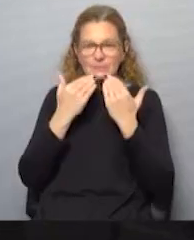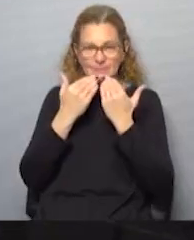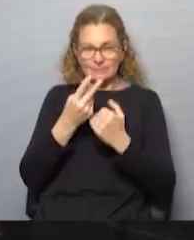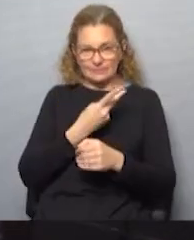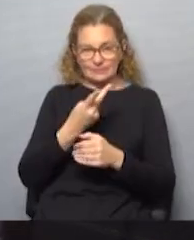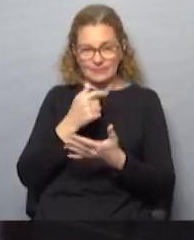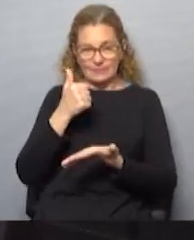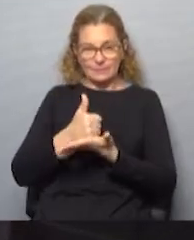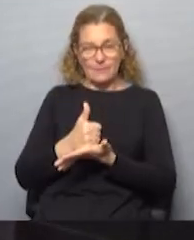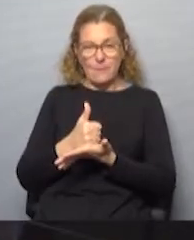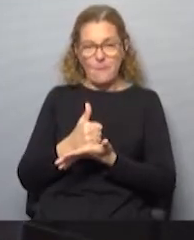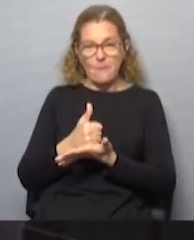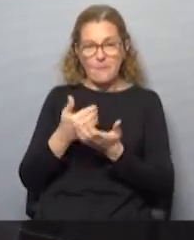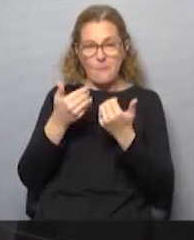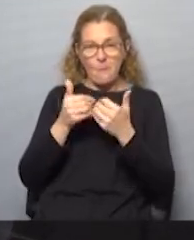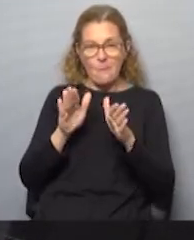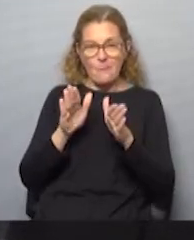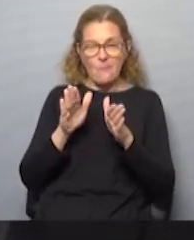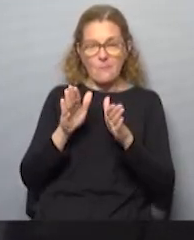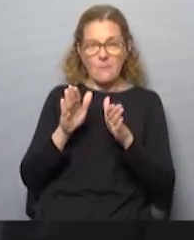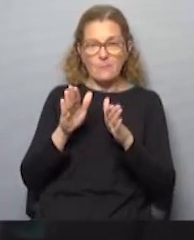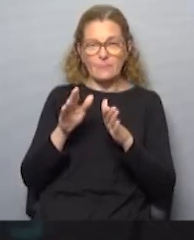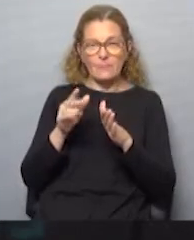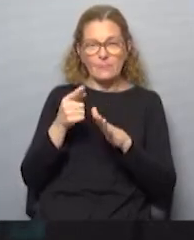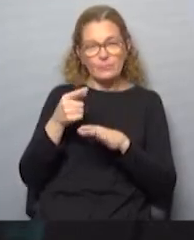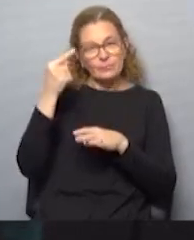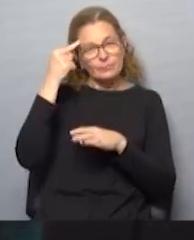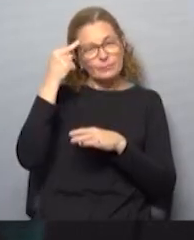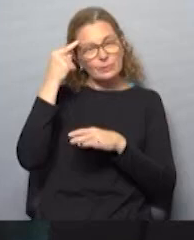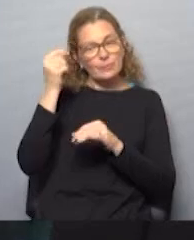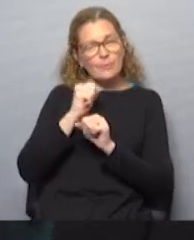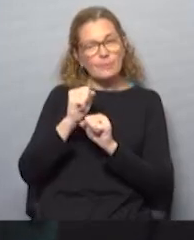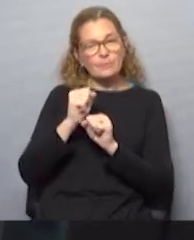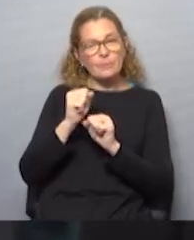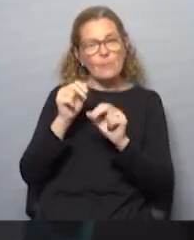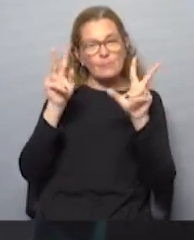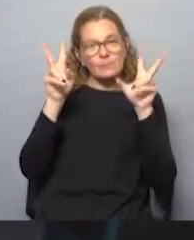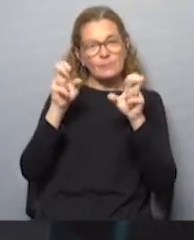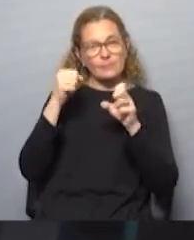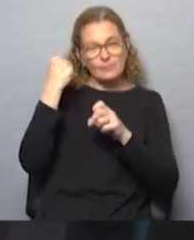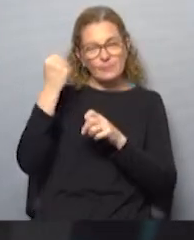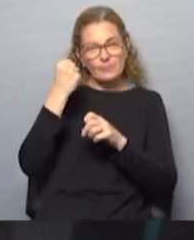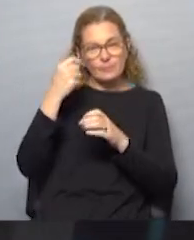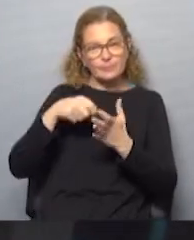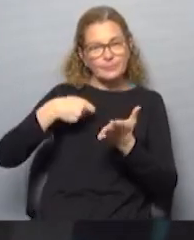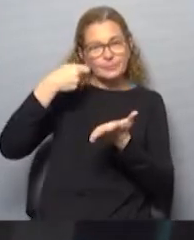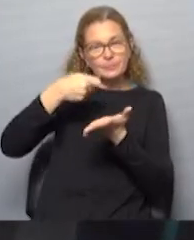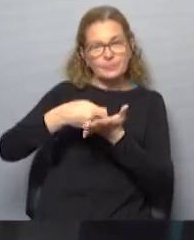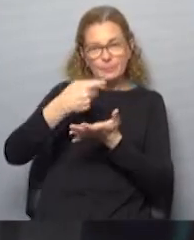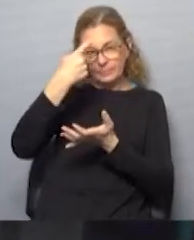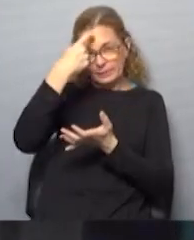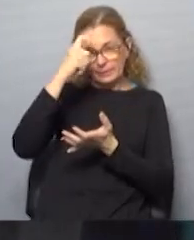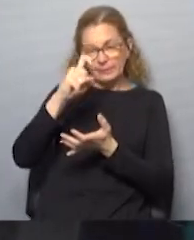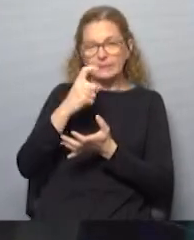ambos por estar y para empezar uno podría pensar que como en tantos temas de fondo importante es la inversión en ciencia y la